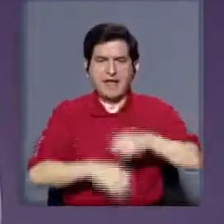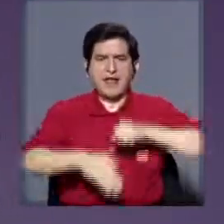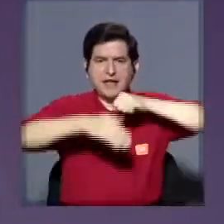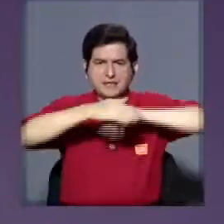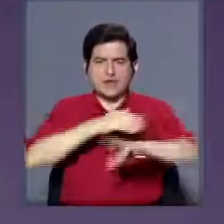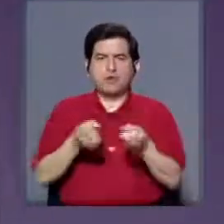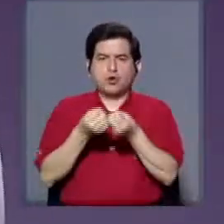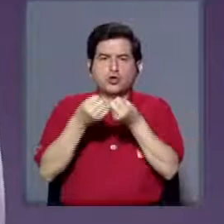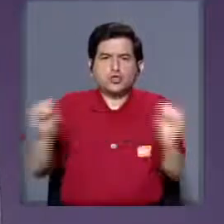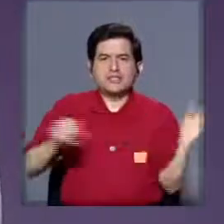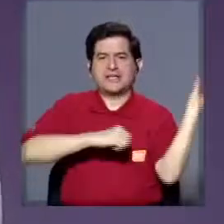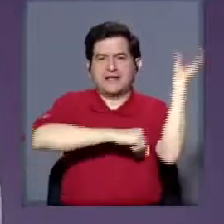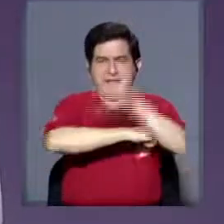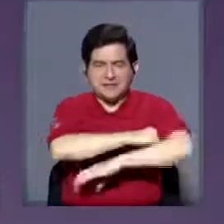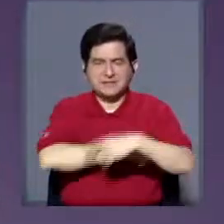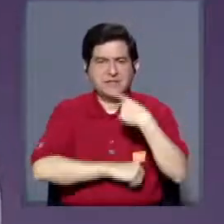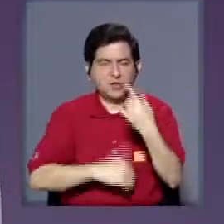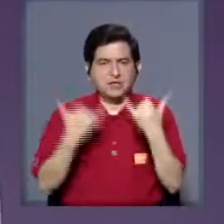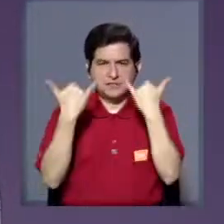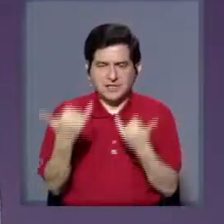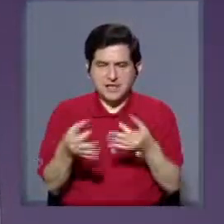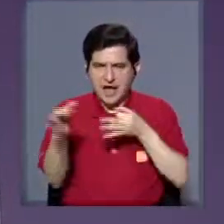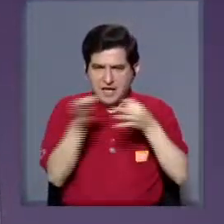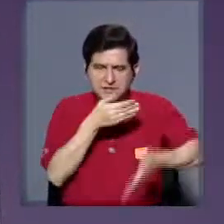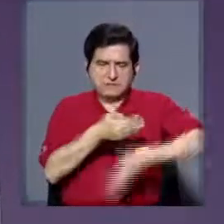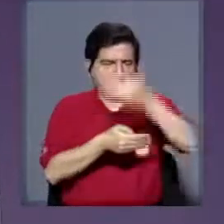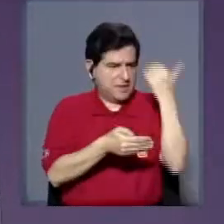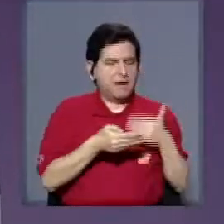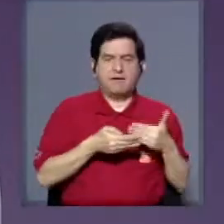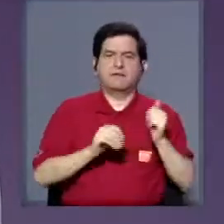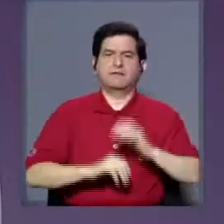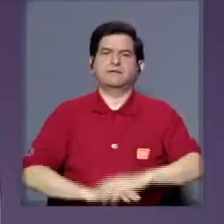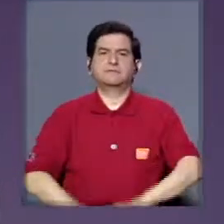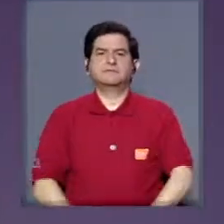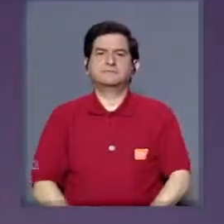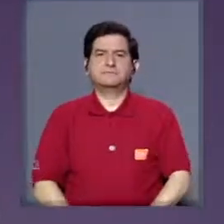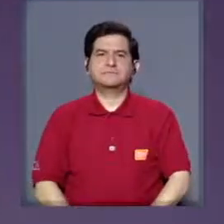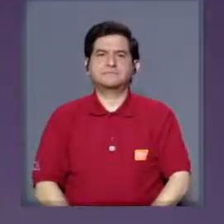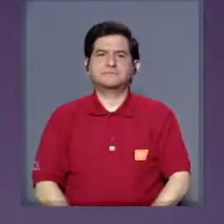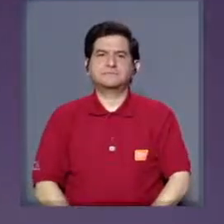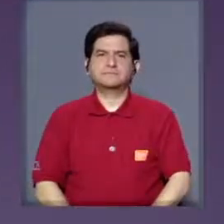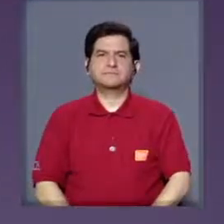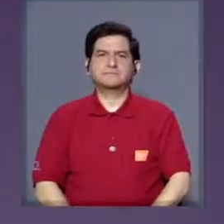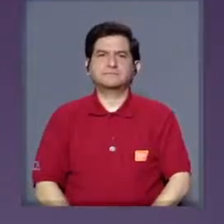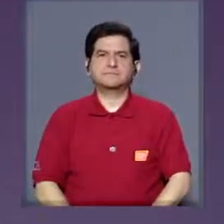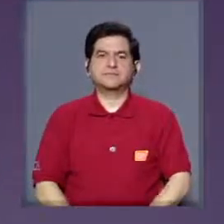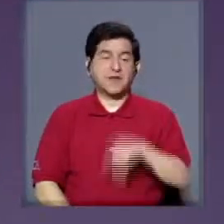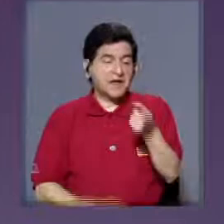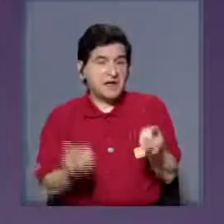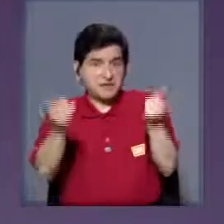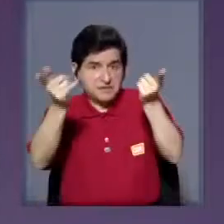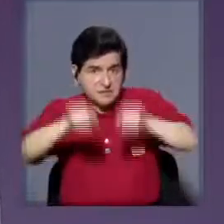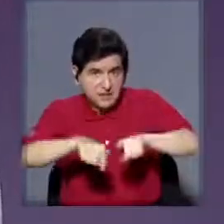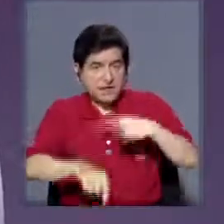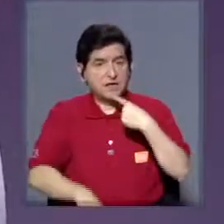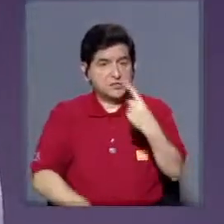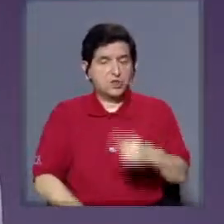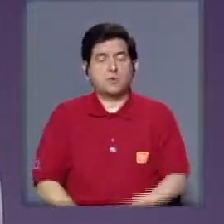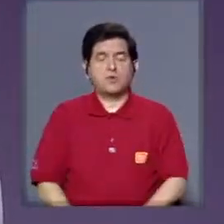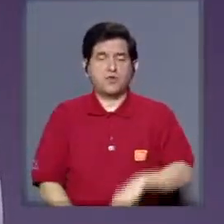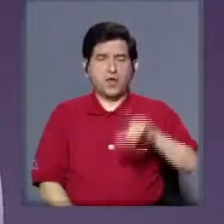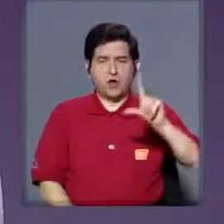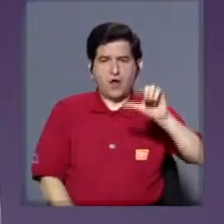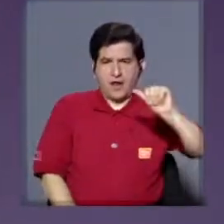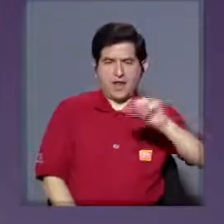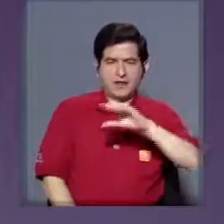el aborto impune que ya mencionamos y explicamos anteriormente y básicamente es como menciono larissa y como